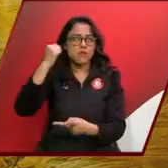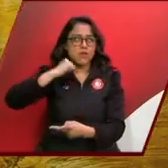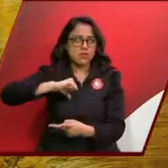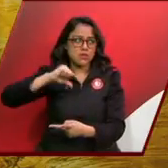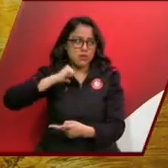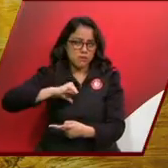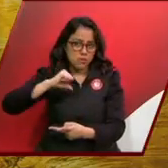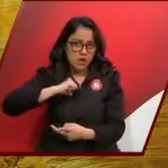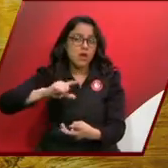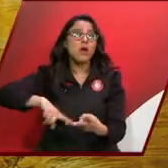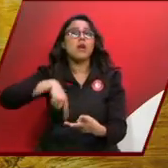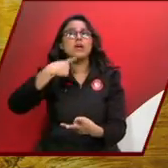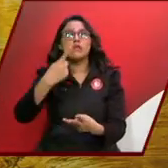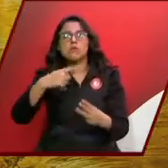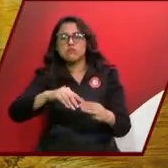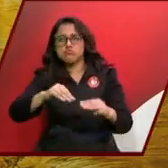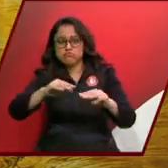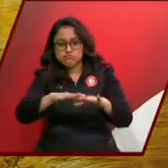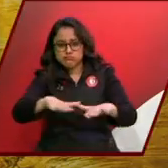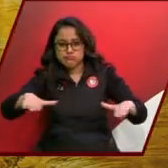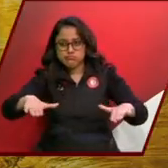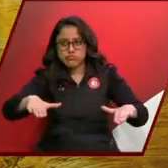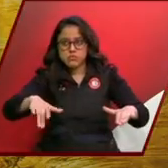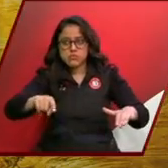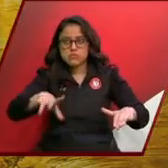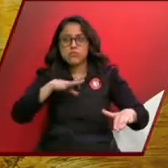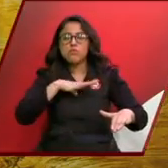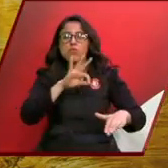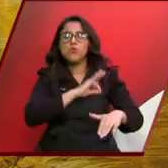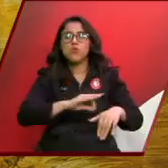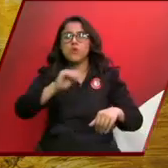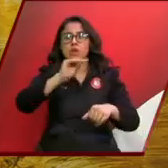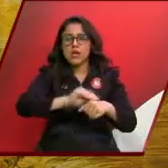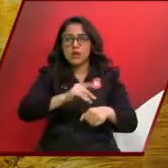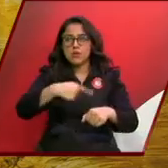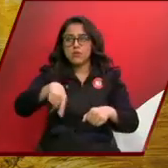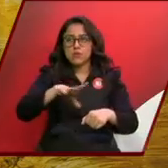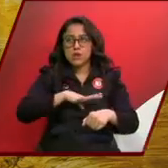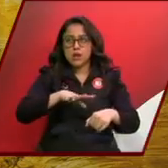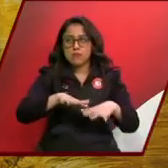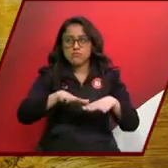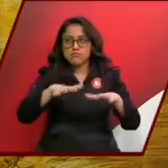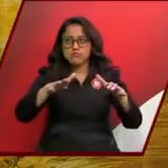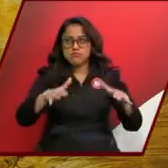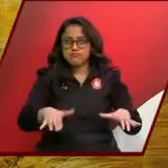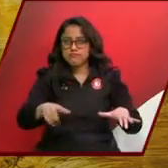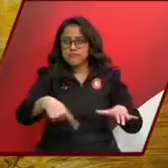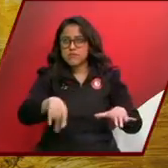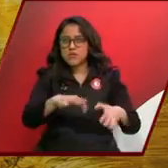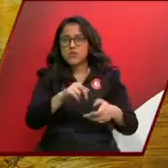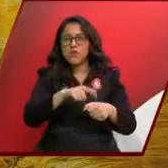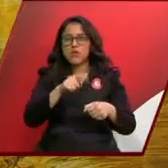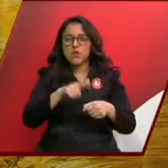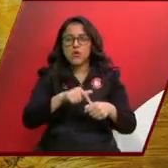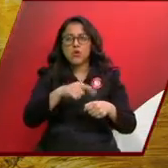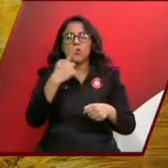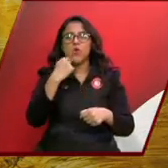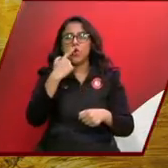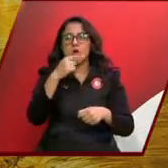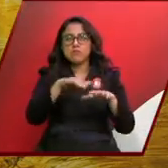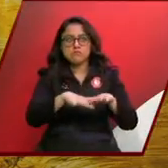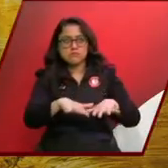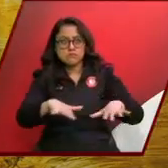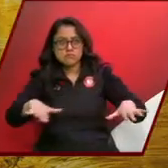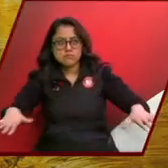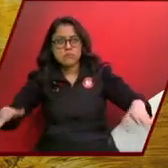la parte de abajo decidimos poner una alfombra roja. En esta alfombra roja van a ir en la parte de atrás unos cuadritos que son